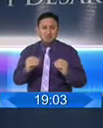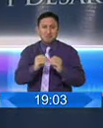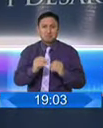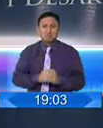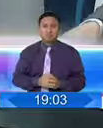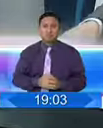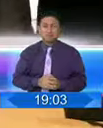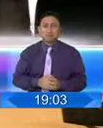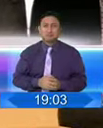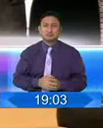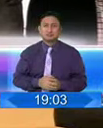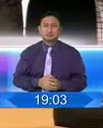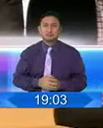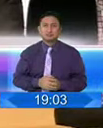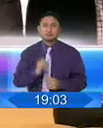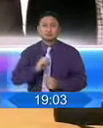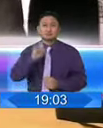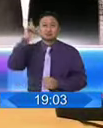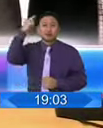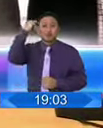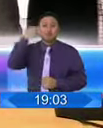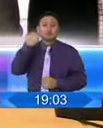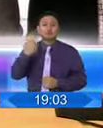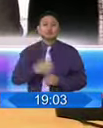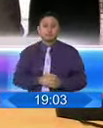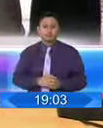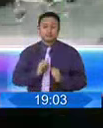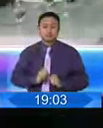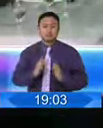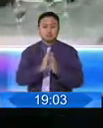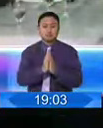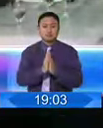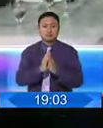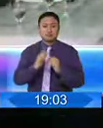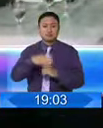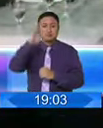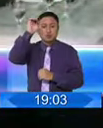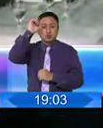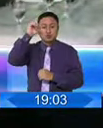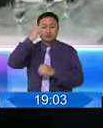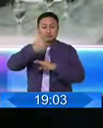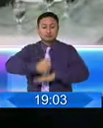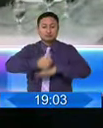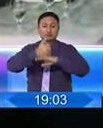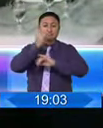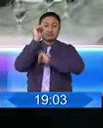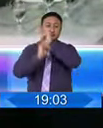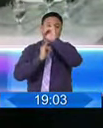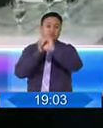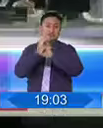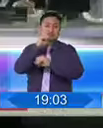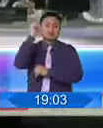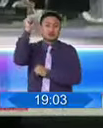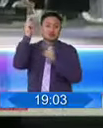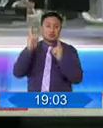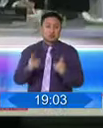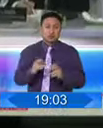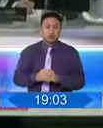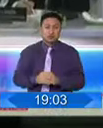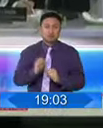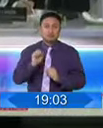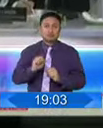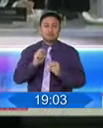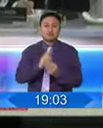de la academia. Además, desde el gobierno se anuncia que solicitarán un pronunciamiento de la Corte Interamericana de Derechos Humanos sobre la